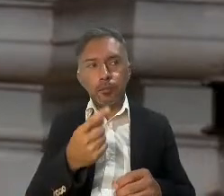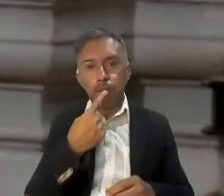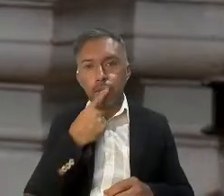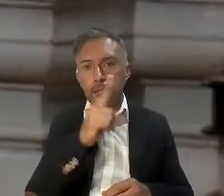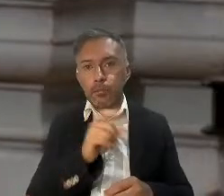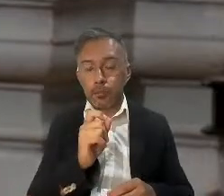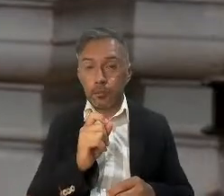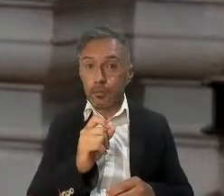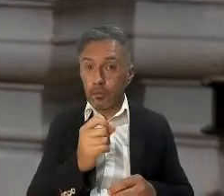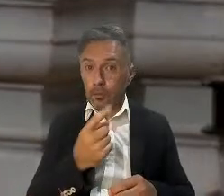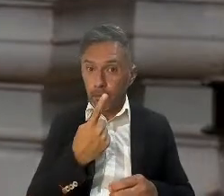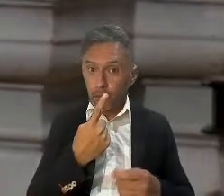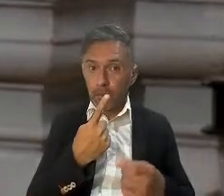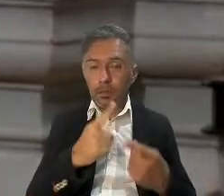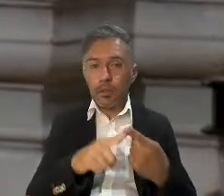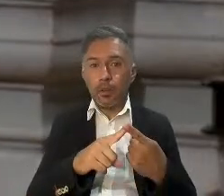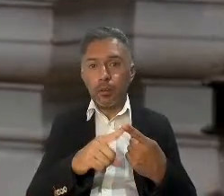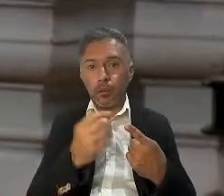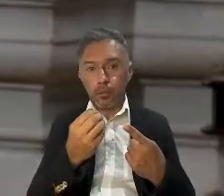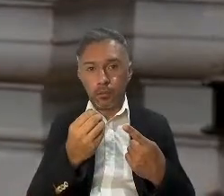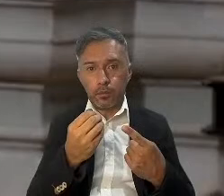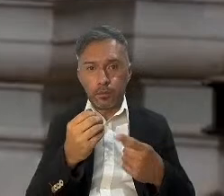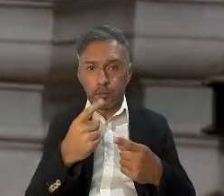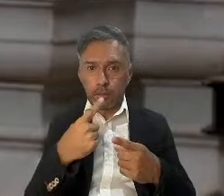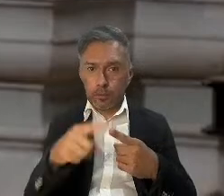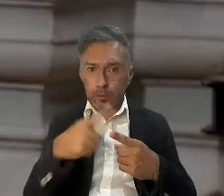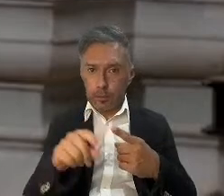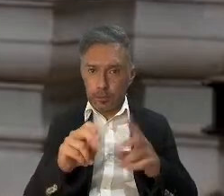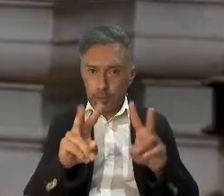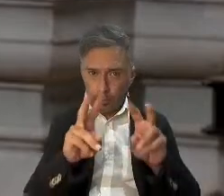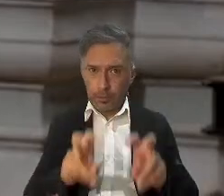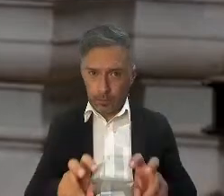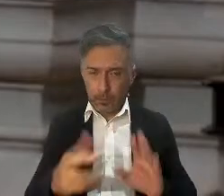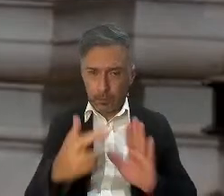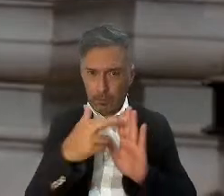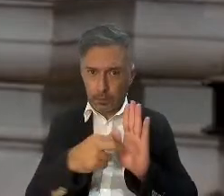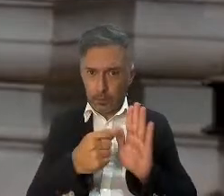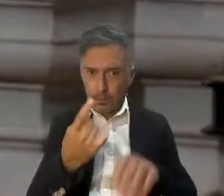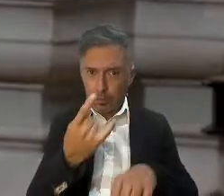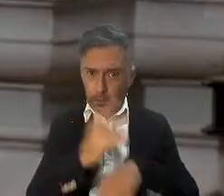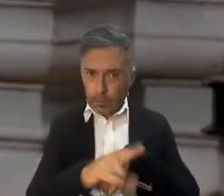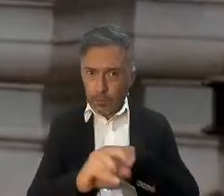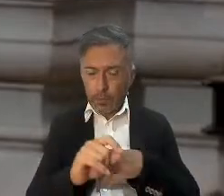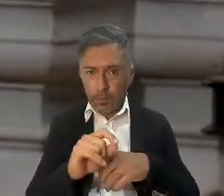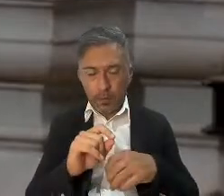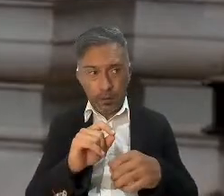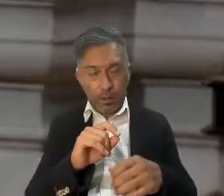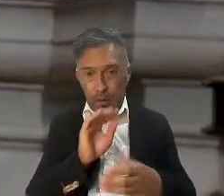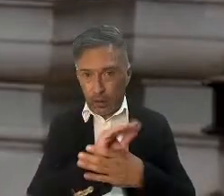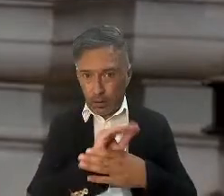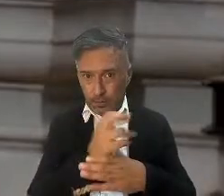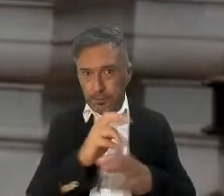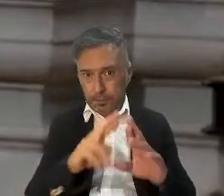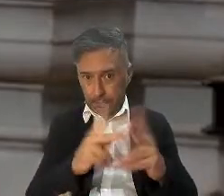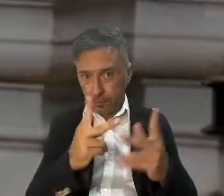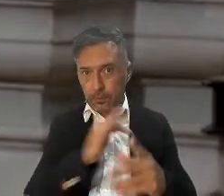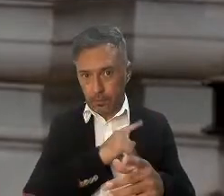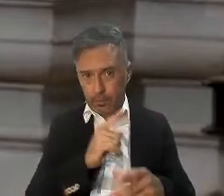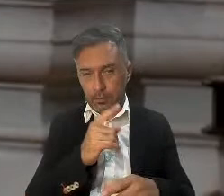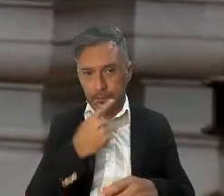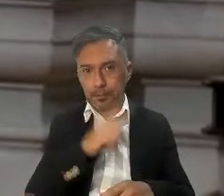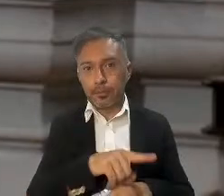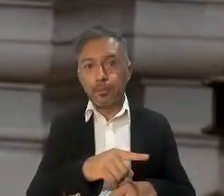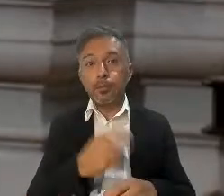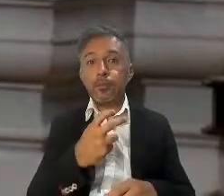o más de o más de dichos principios en ese sentido se propone reformar el artículo 188